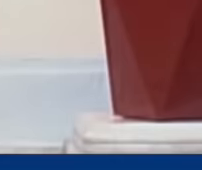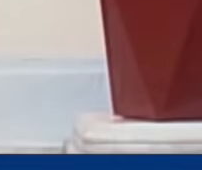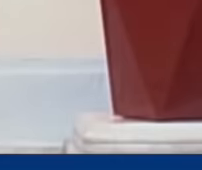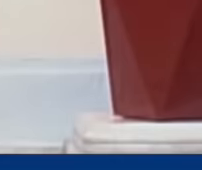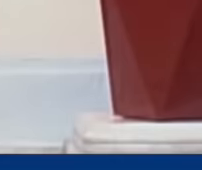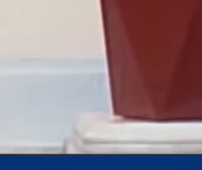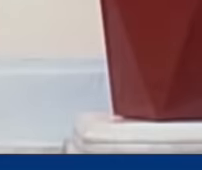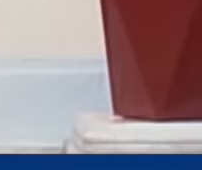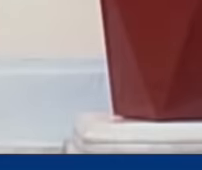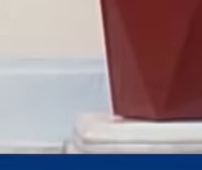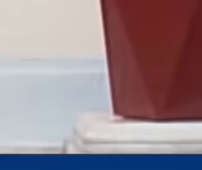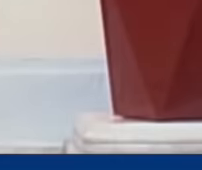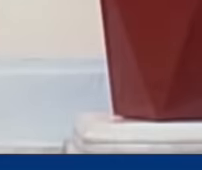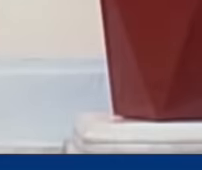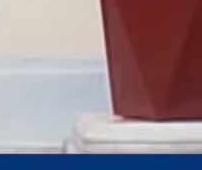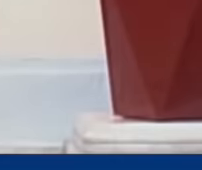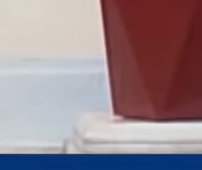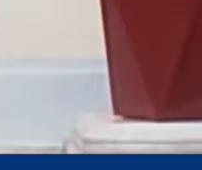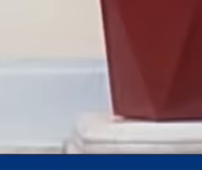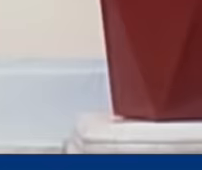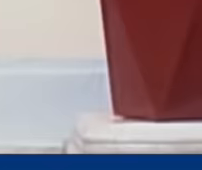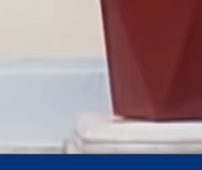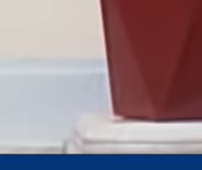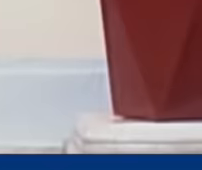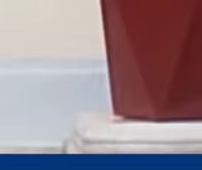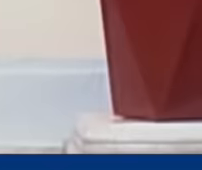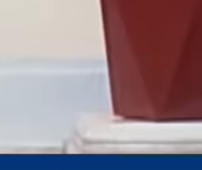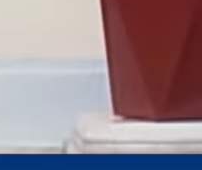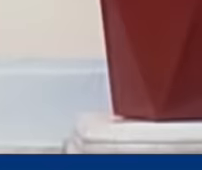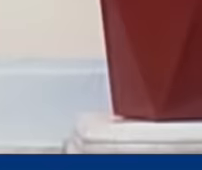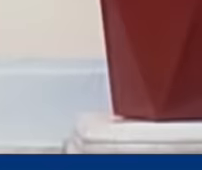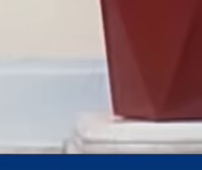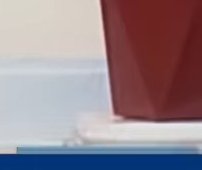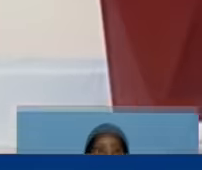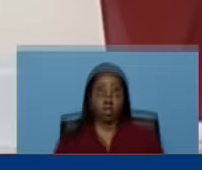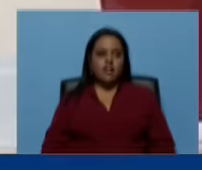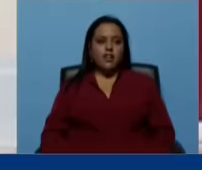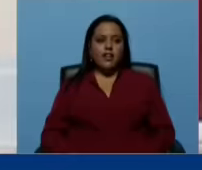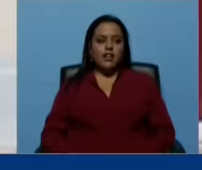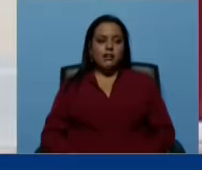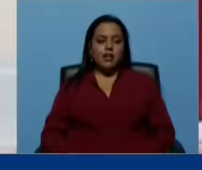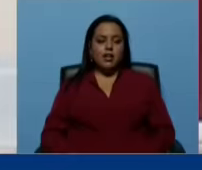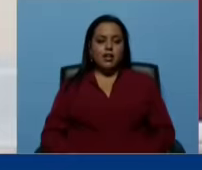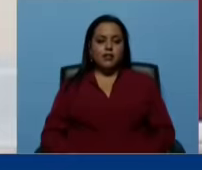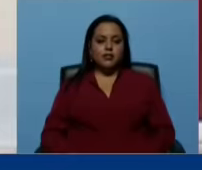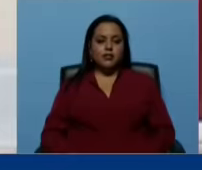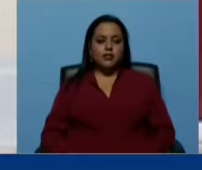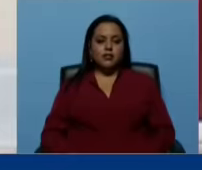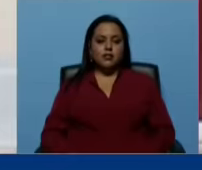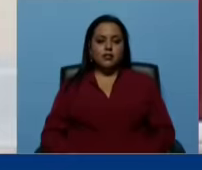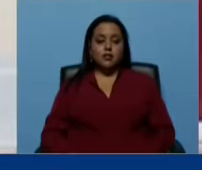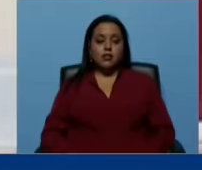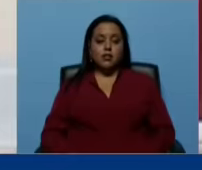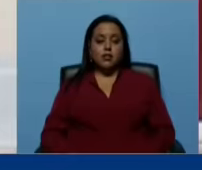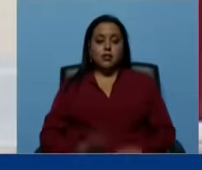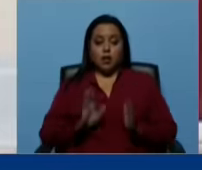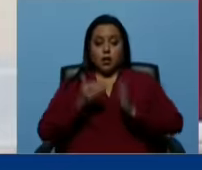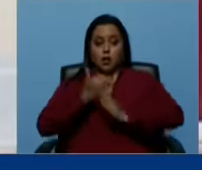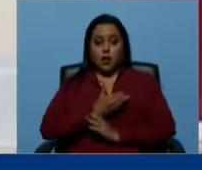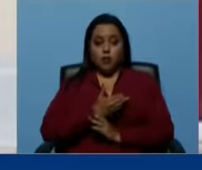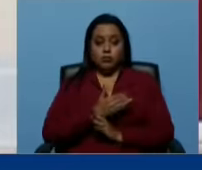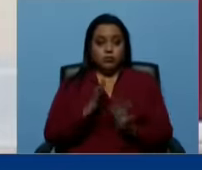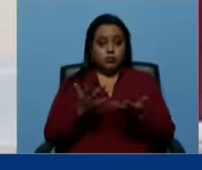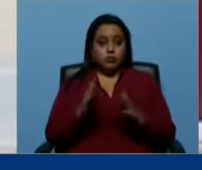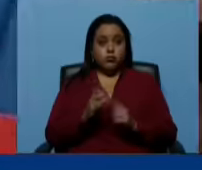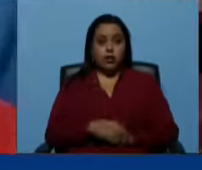peruanos, chilenos, estadounidenses, se esconden los cobardes. Ahora, los